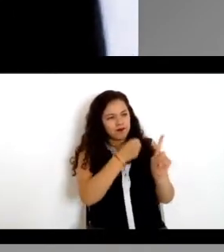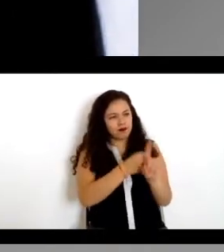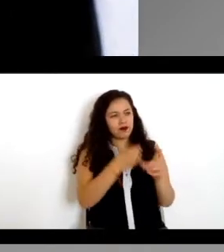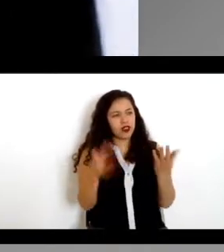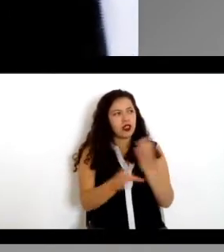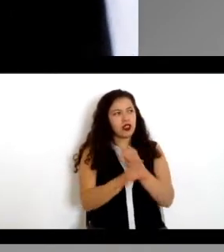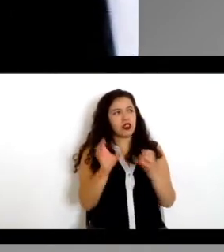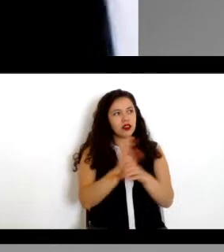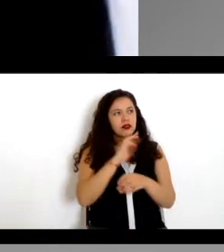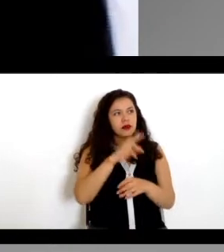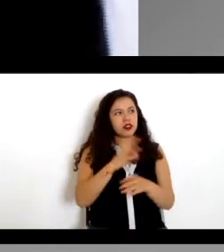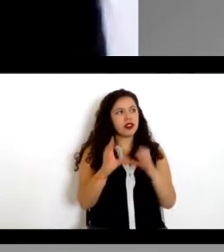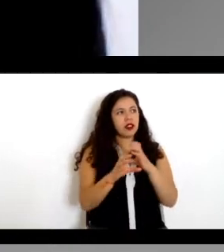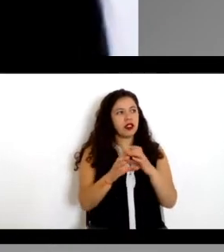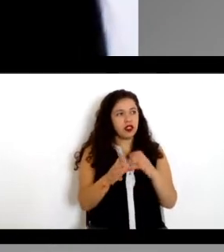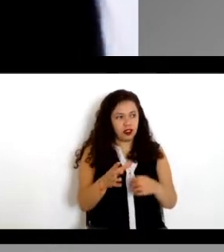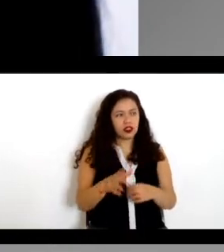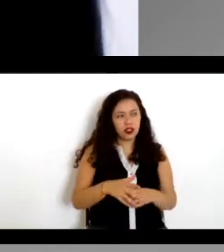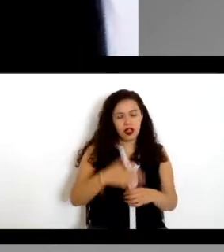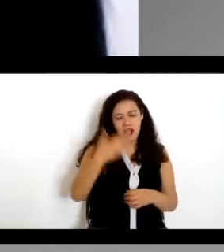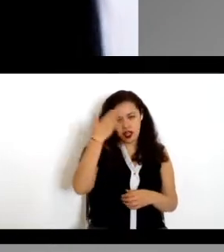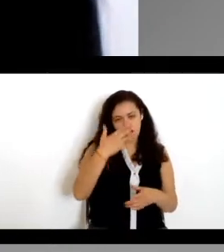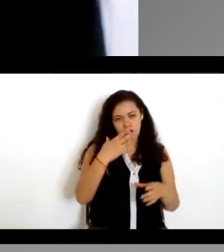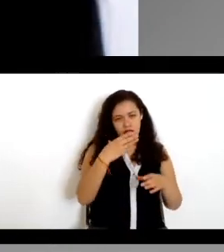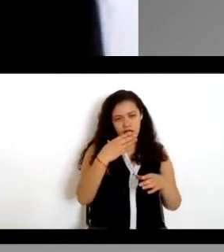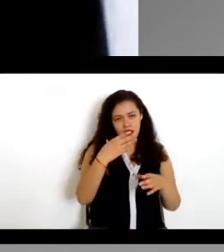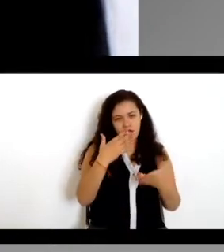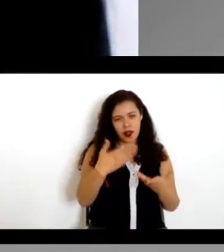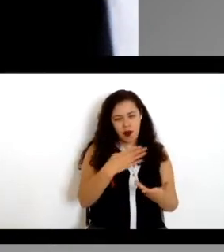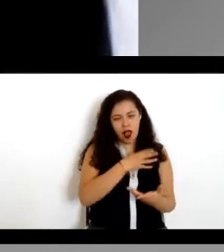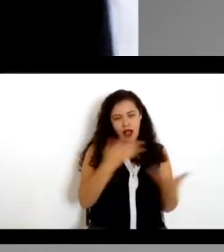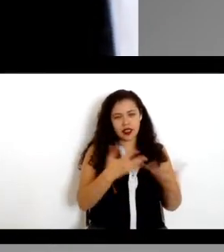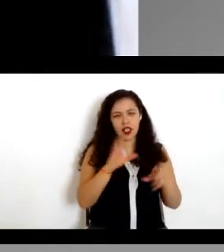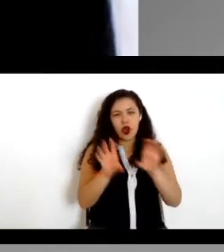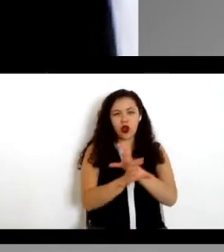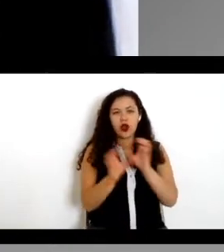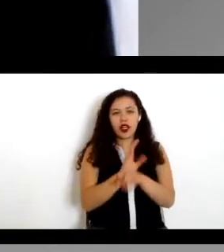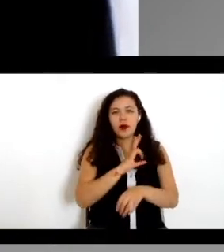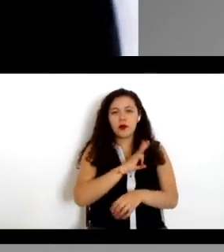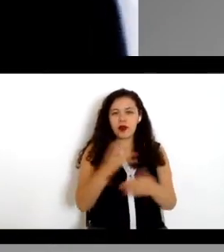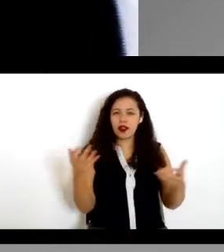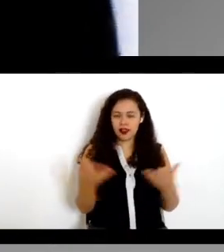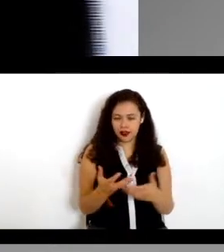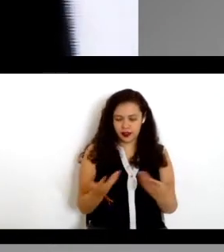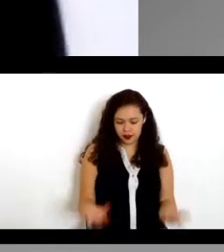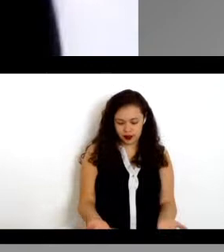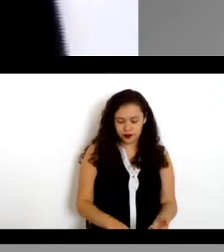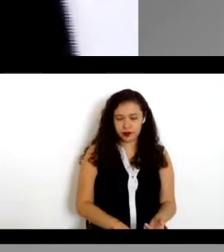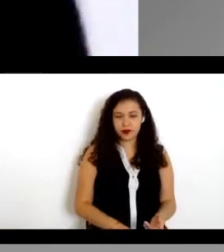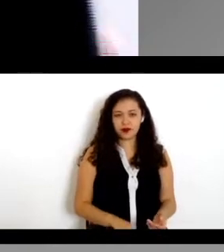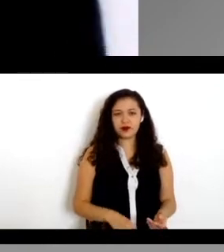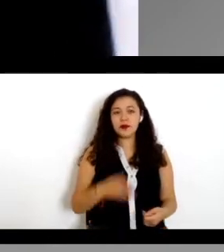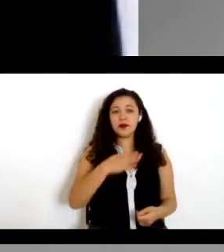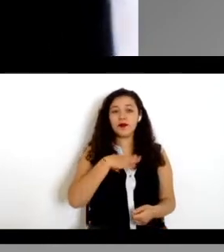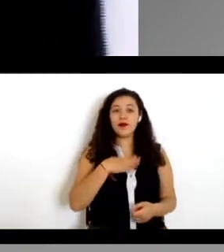ellos consideran que se puede hacer mucho más. Entonces, para mí es muy importante esta colaboración entre la sociedad civil y